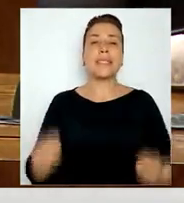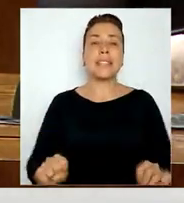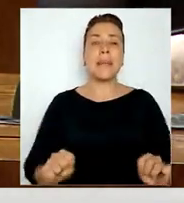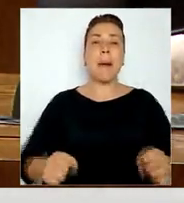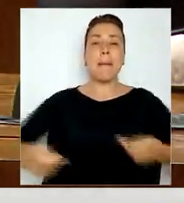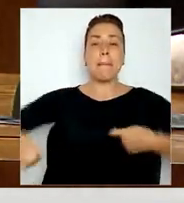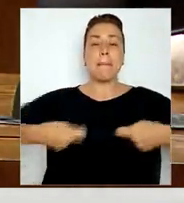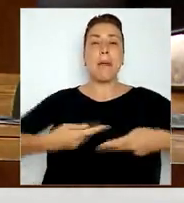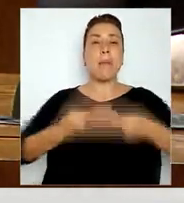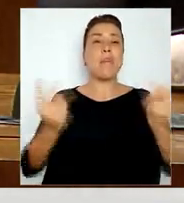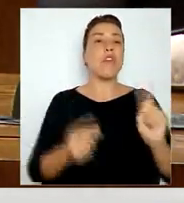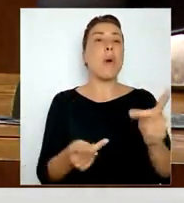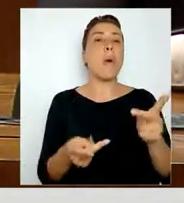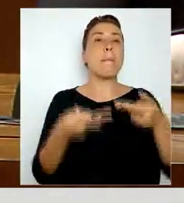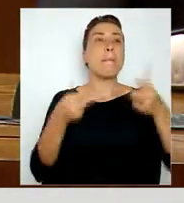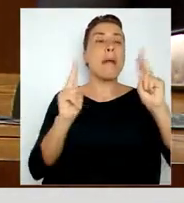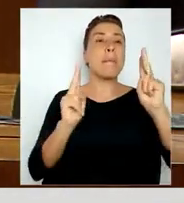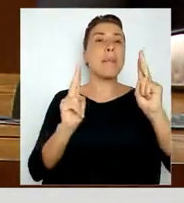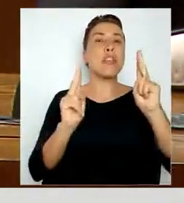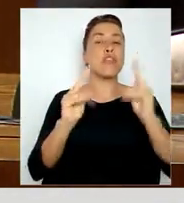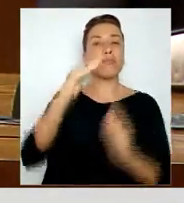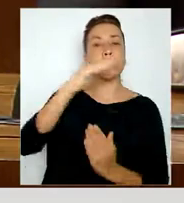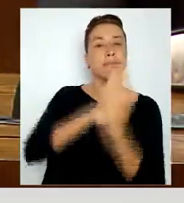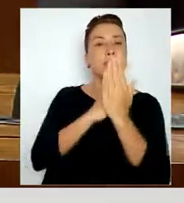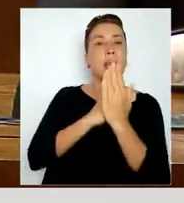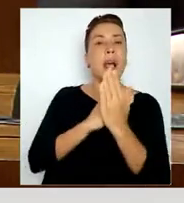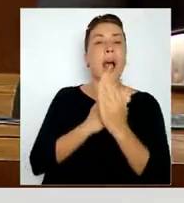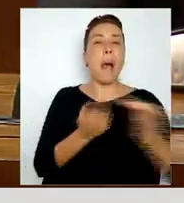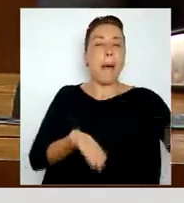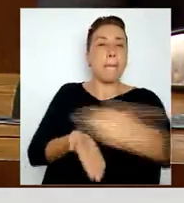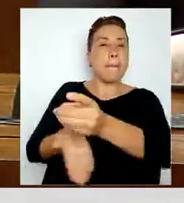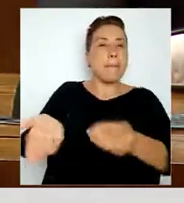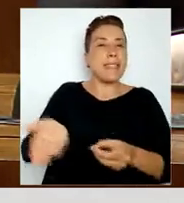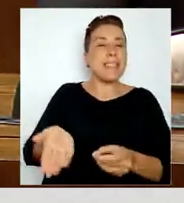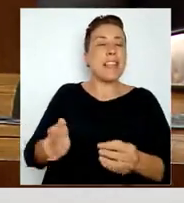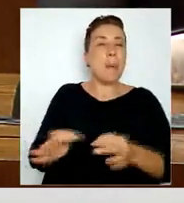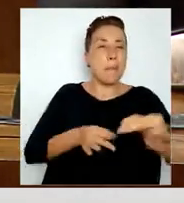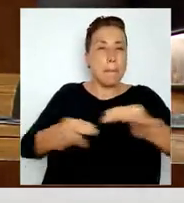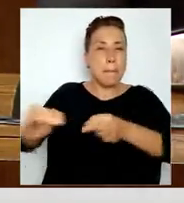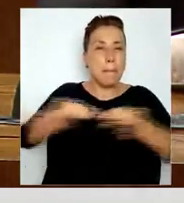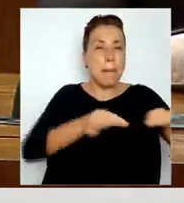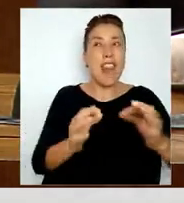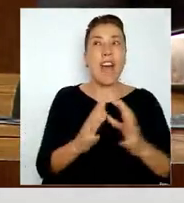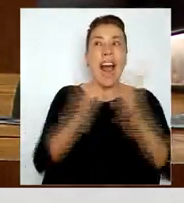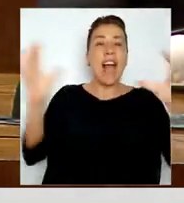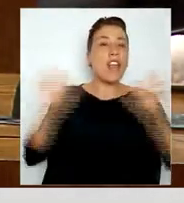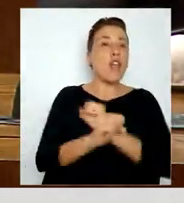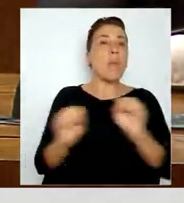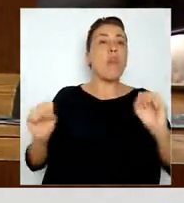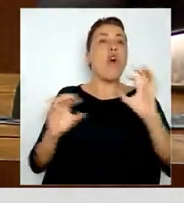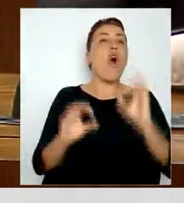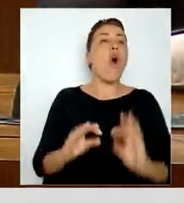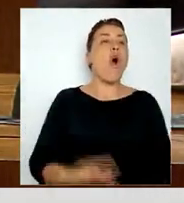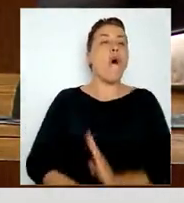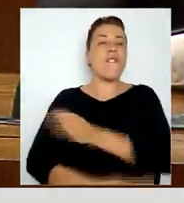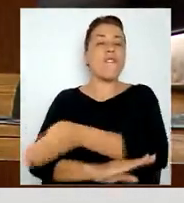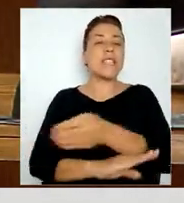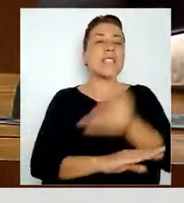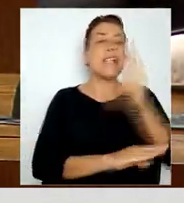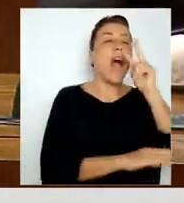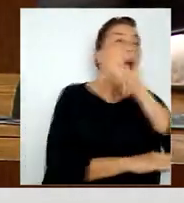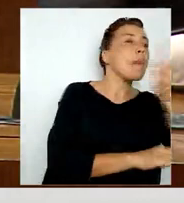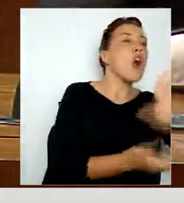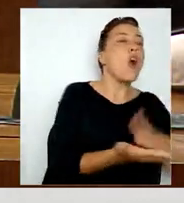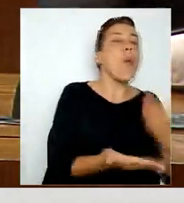subir grandes planos o por ejemplo acciones específicas como visita a terreno de obras y por eso él